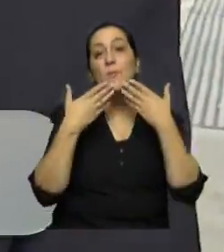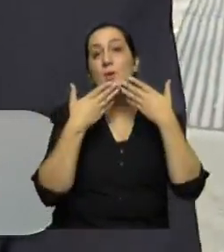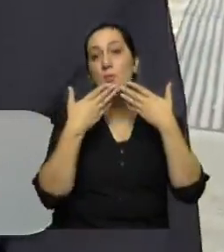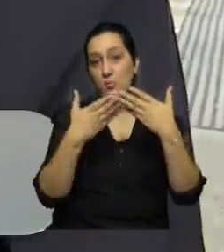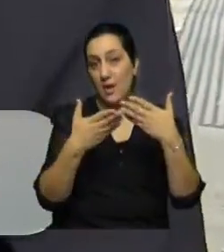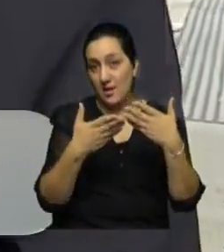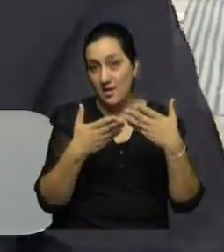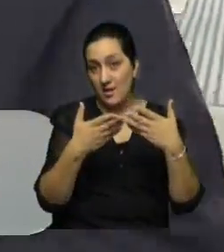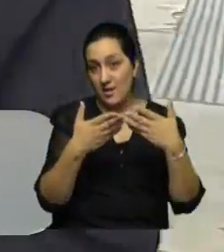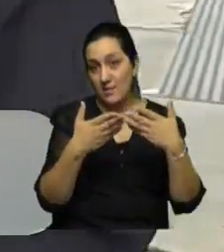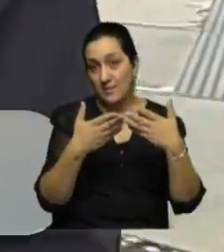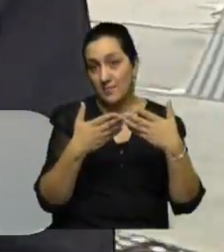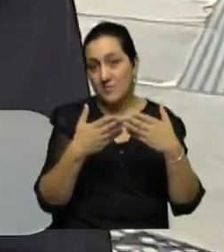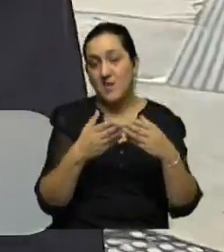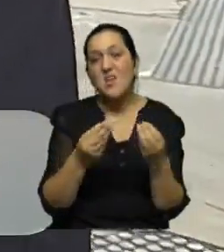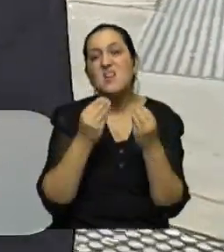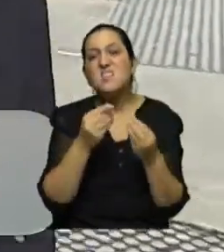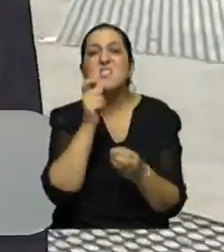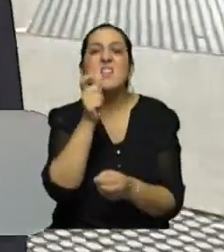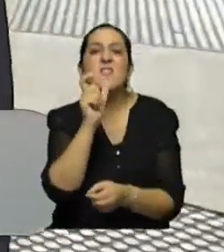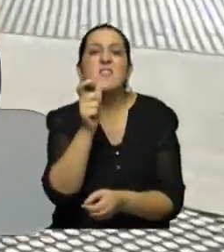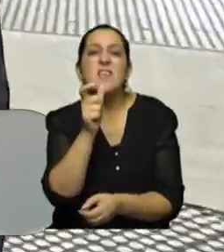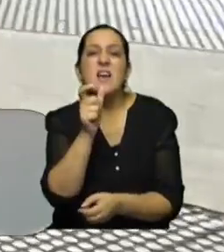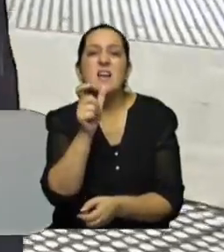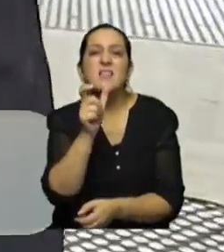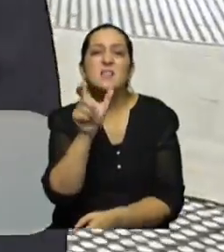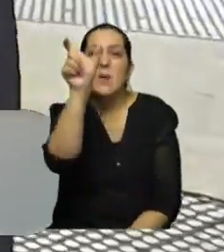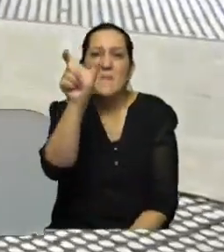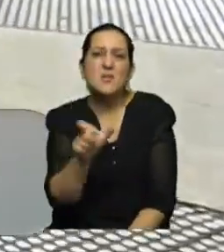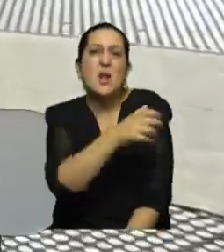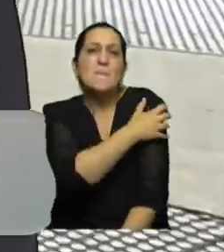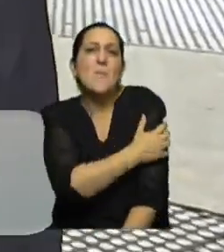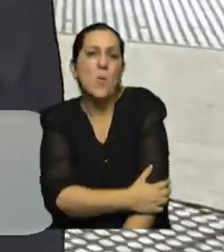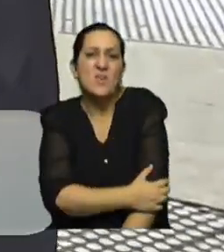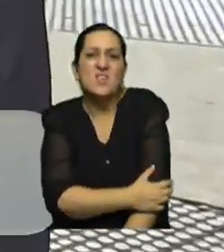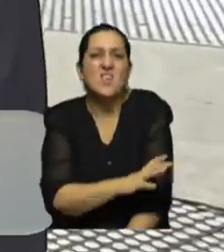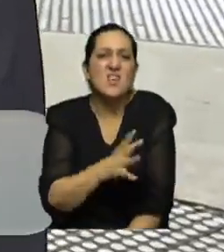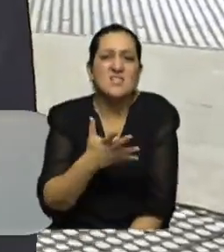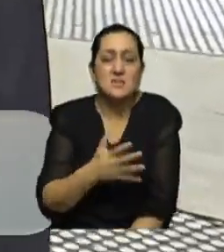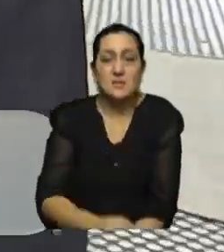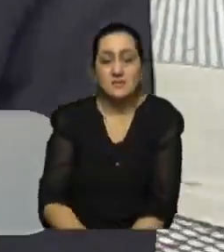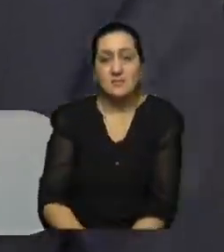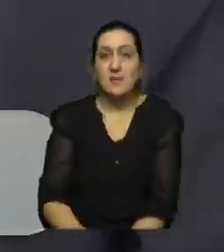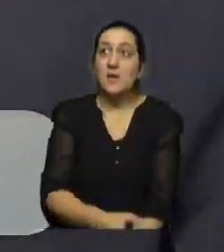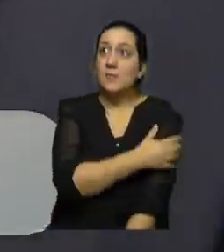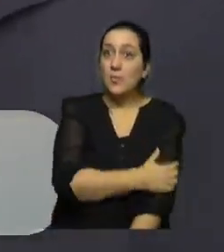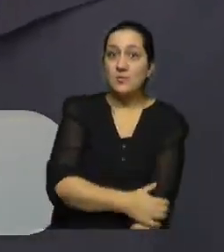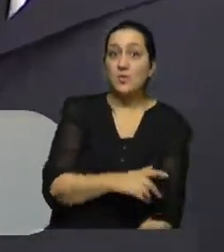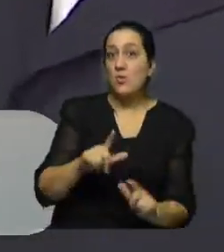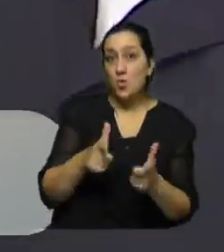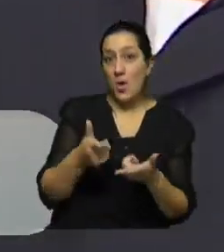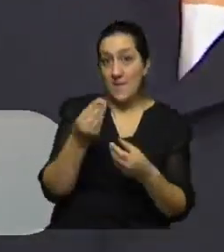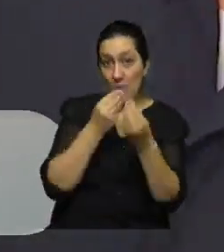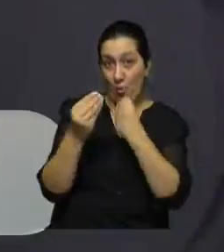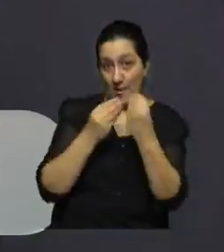Plaza Colón, ¿qué es ser pobre en nuestro país, en Uruguay? Para usted, ¿qué es la pobreza? Pobreza y cuando no tenés para